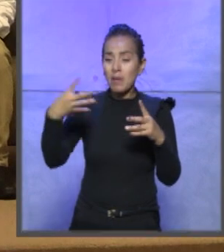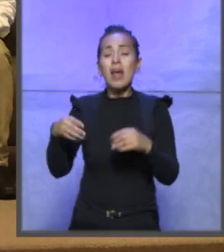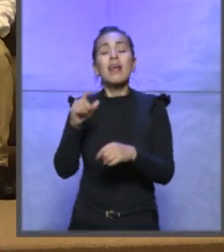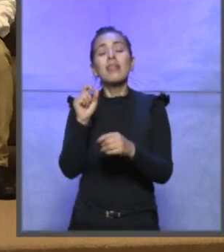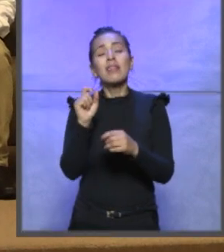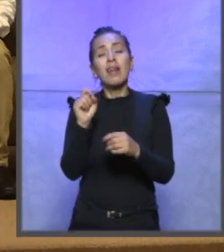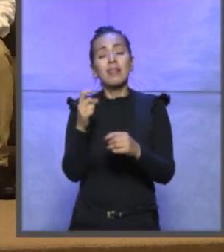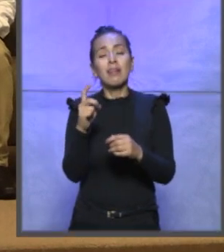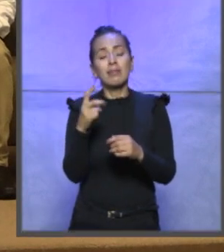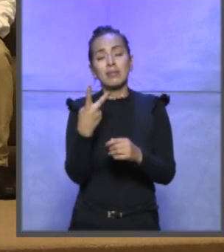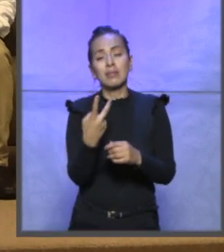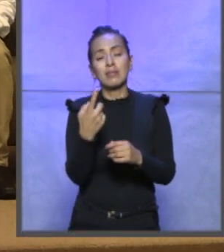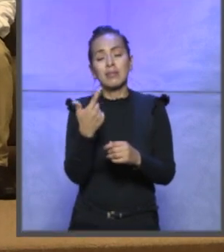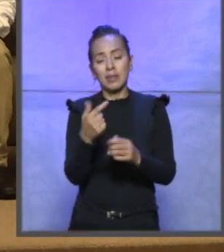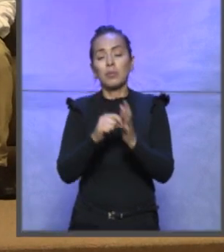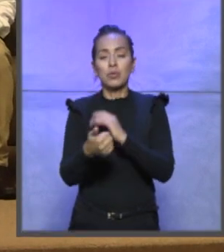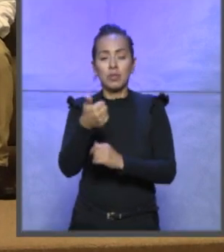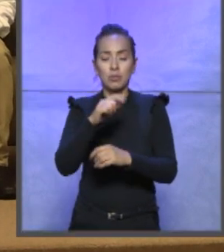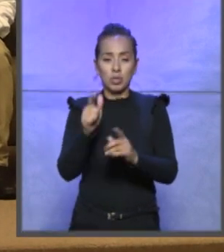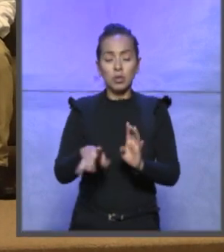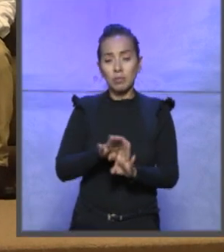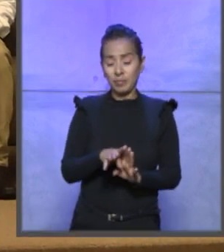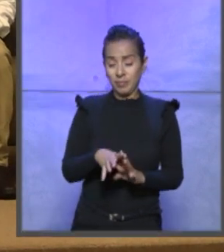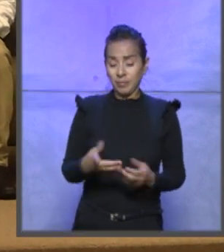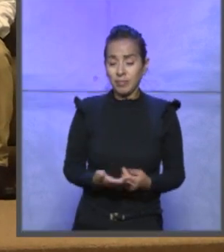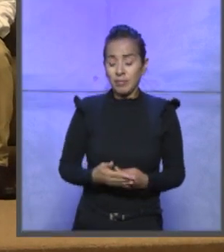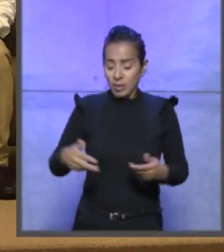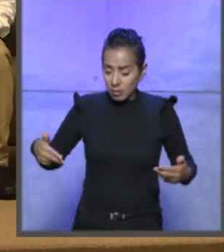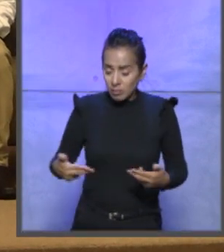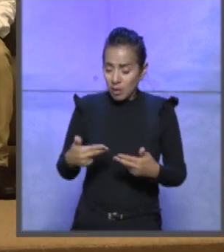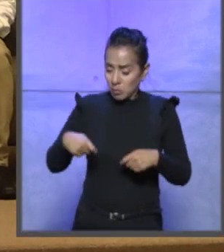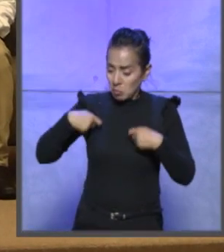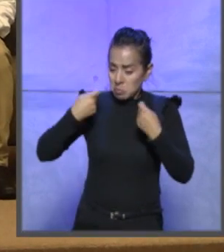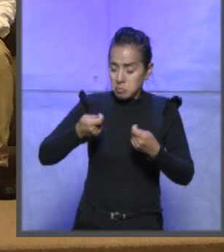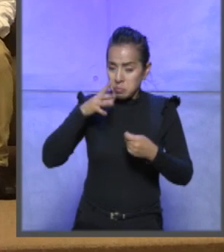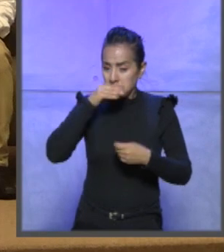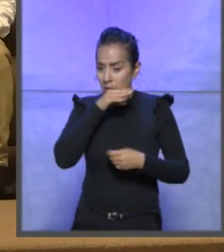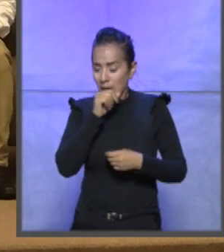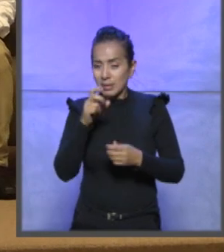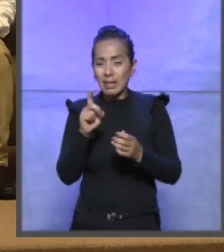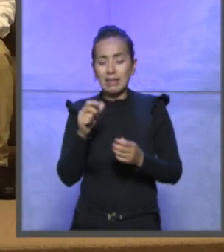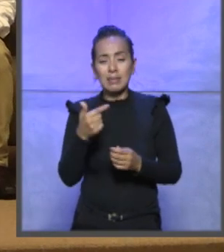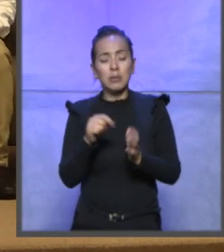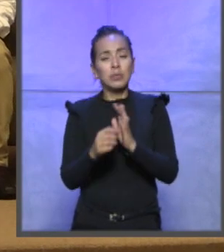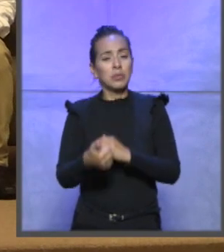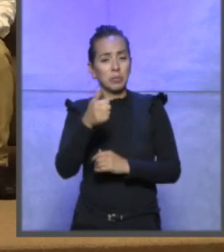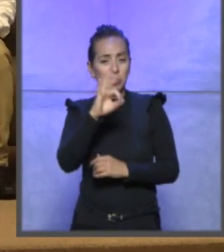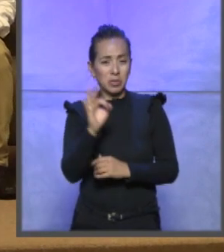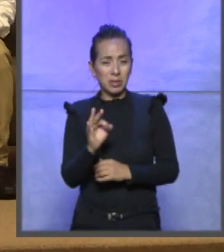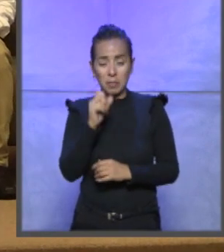con 37.3%, afrodescendientes con 35.6%, trabajadores del hogar